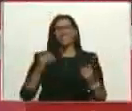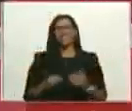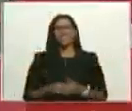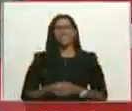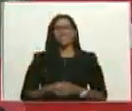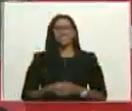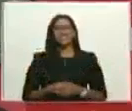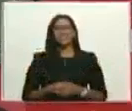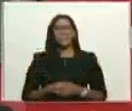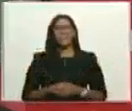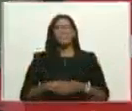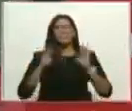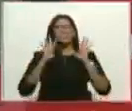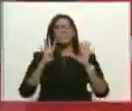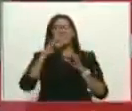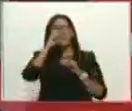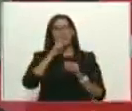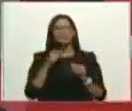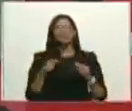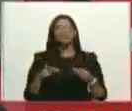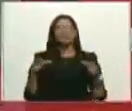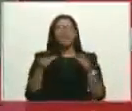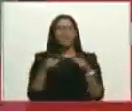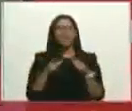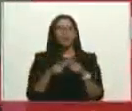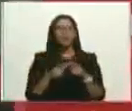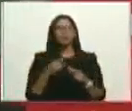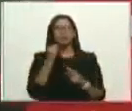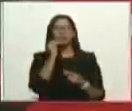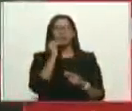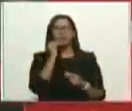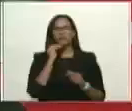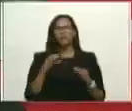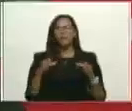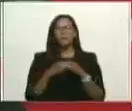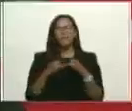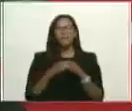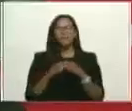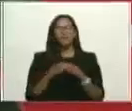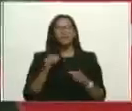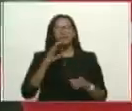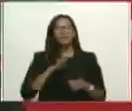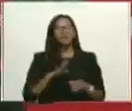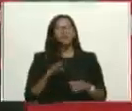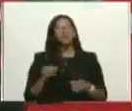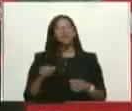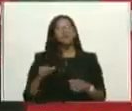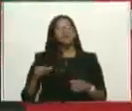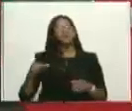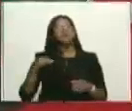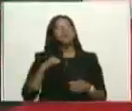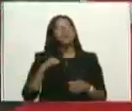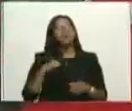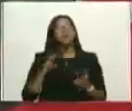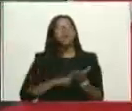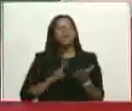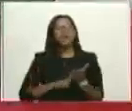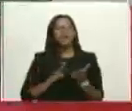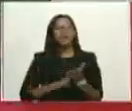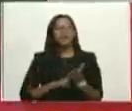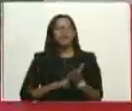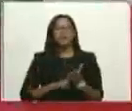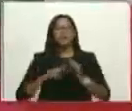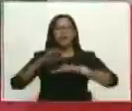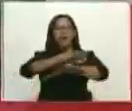Presidente, 9 años, aquí hay un equipo de muchachos y de muchachas, compañeros que están, que son los verdaderos arquitectos de este